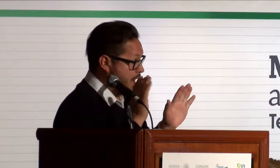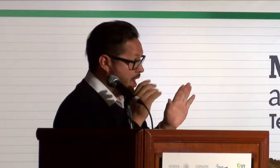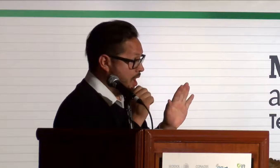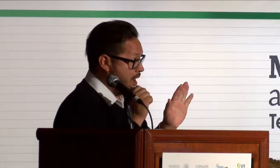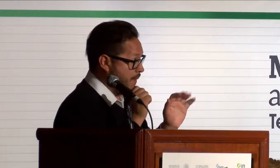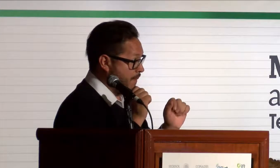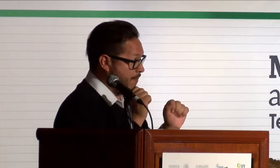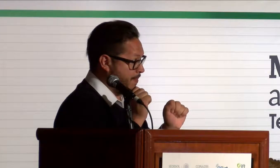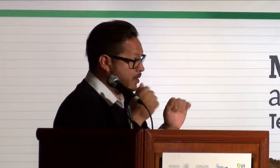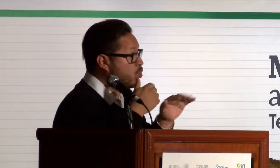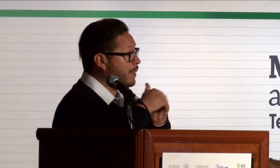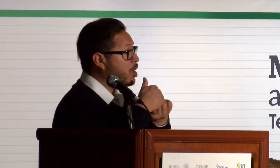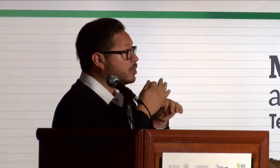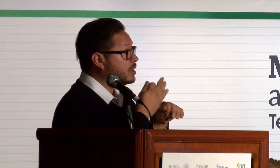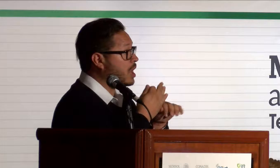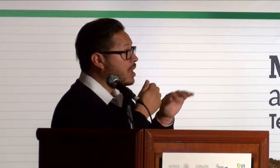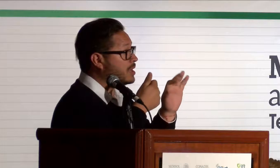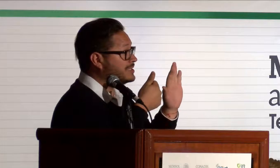Número 5, perdón.